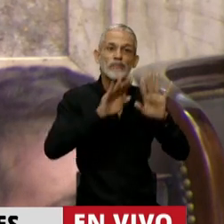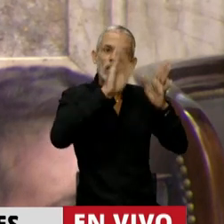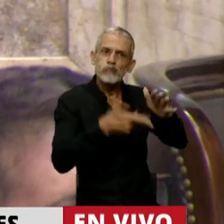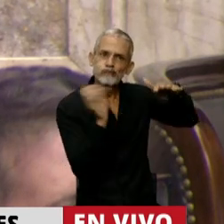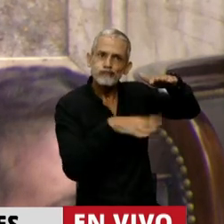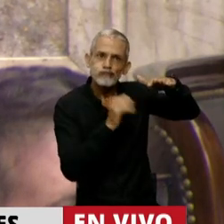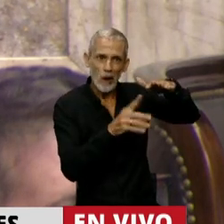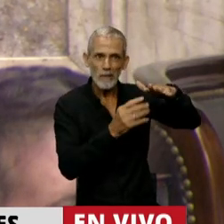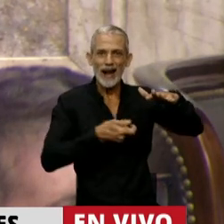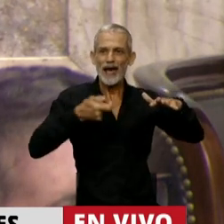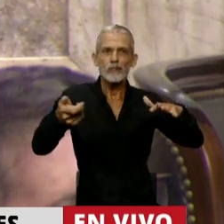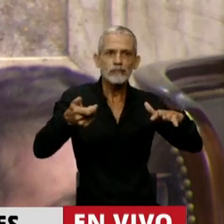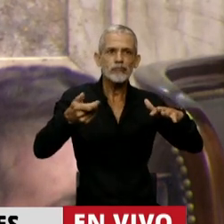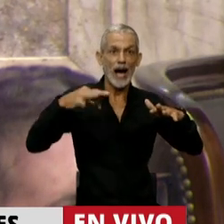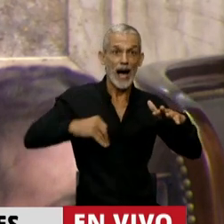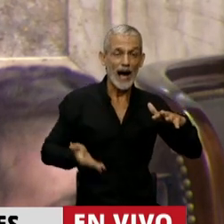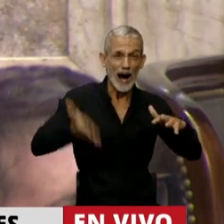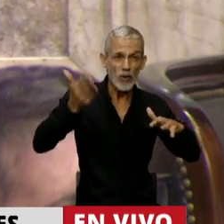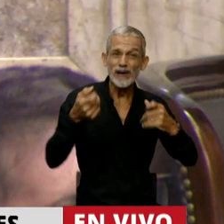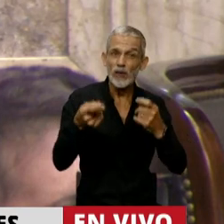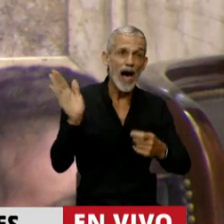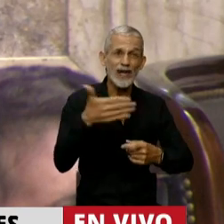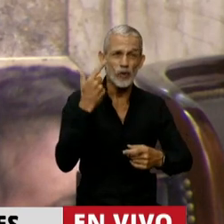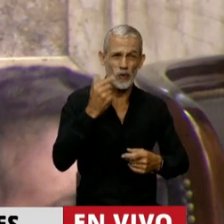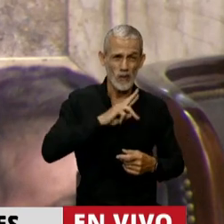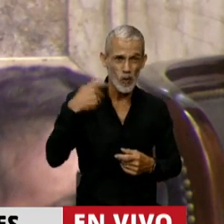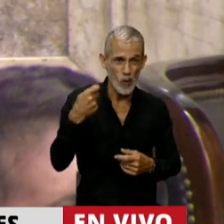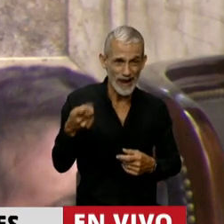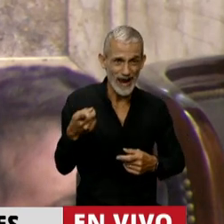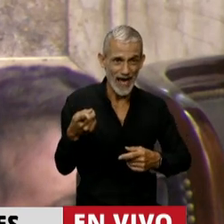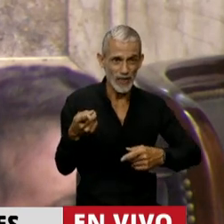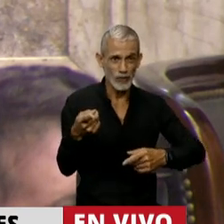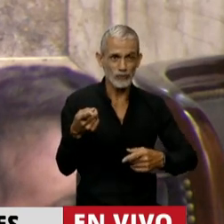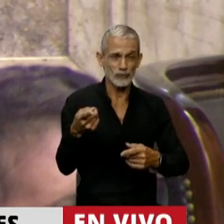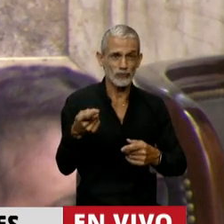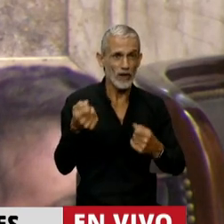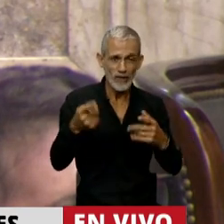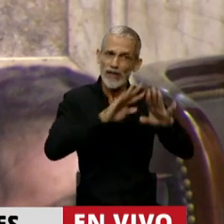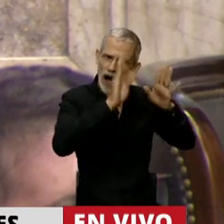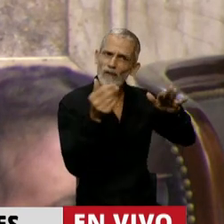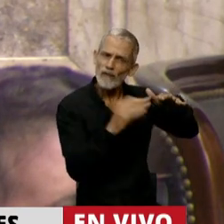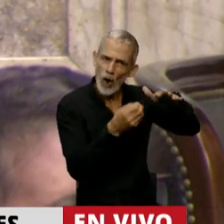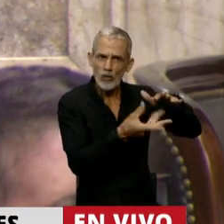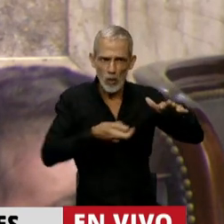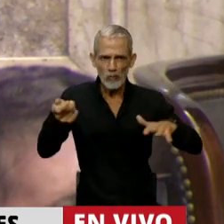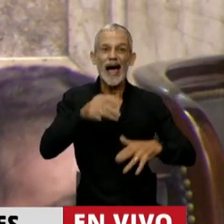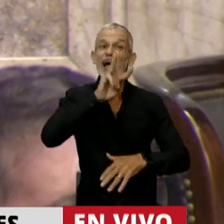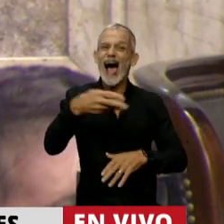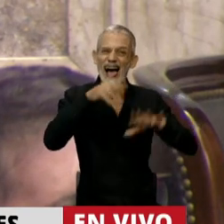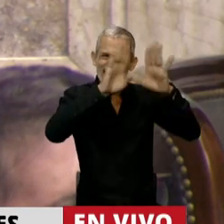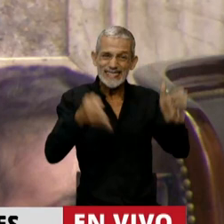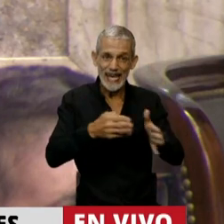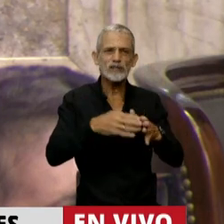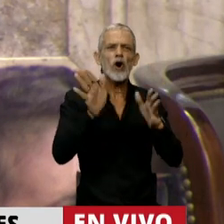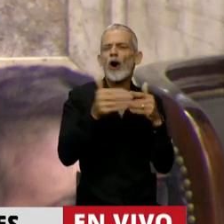y Sustentabilidad para dar un inmediato aumento a todas las jubiladas y jubilados, y que el ANSES, las